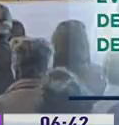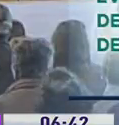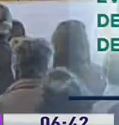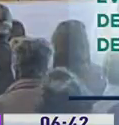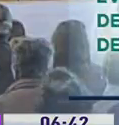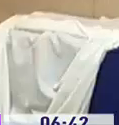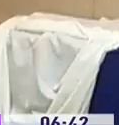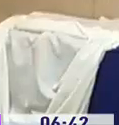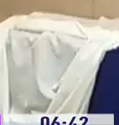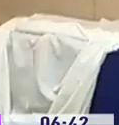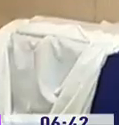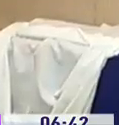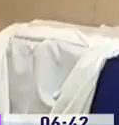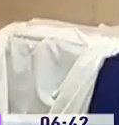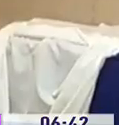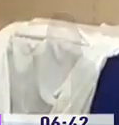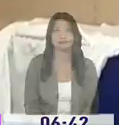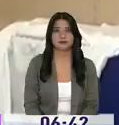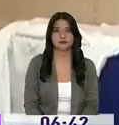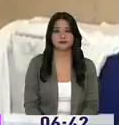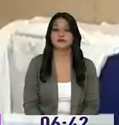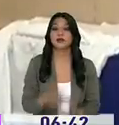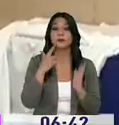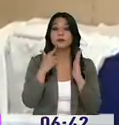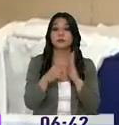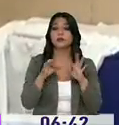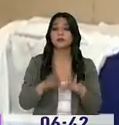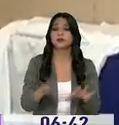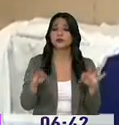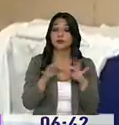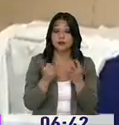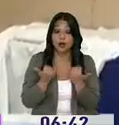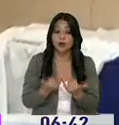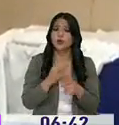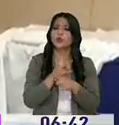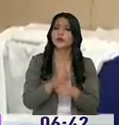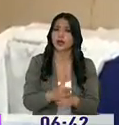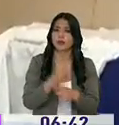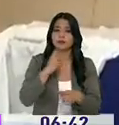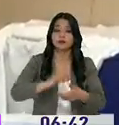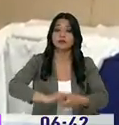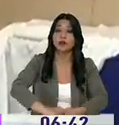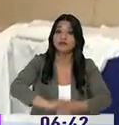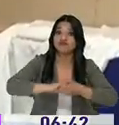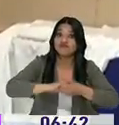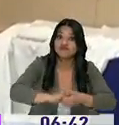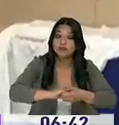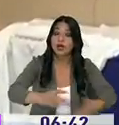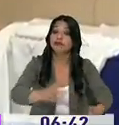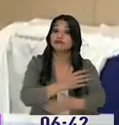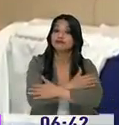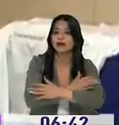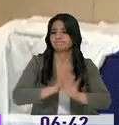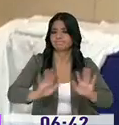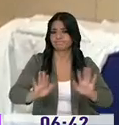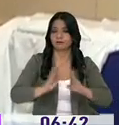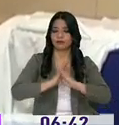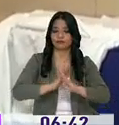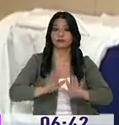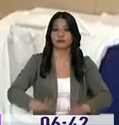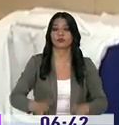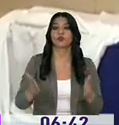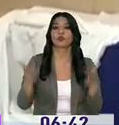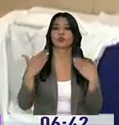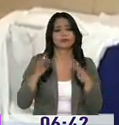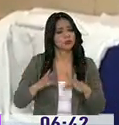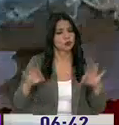la paz. O sea, son gestos de precaución que nosotros tenemos que ahora tomarlos en cuenta, al menos en esta situación que estamos atravesando como ciudad de Guayaquil, que son